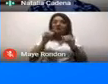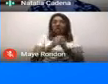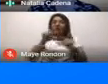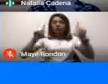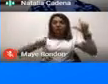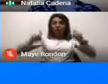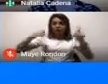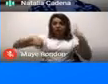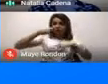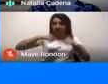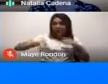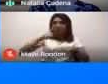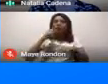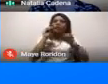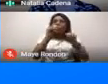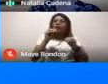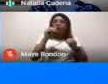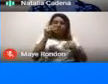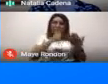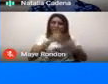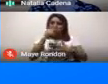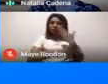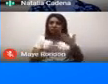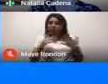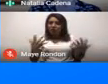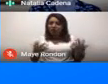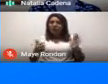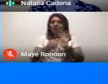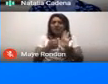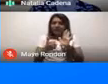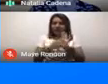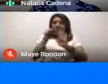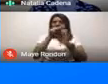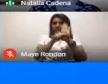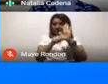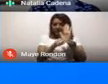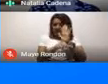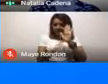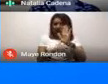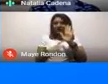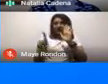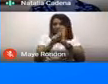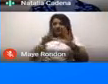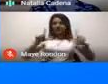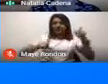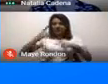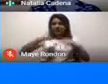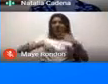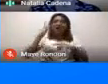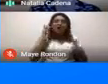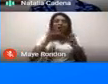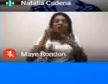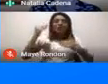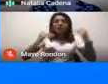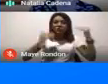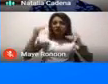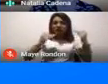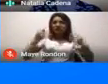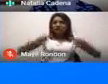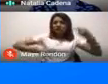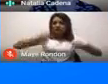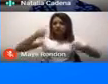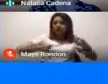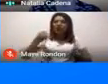Turismo y Formulación de Proyectos, y a cargo de materias como Normatividad y Legislación del Turismo, Competitividad y Sostenibilidad